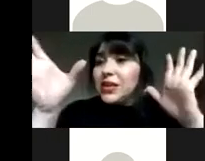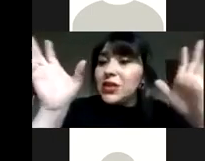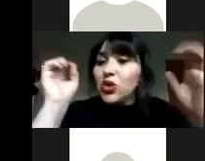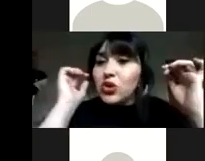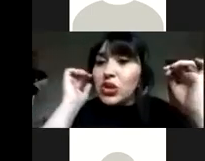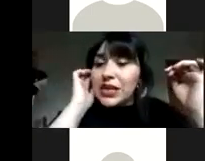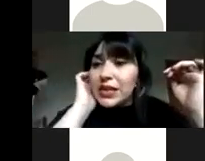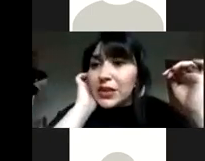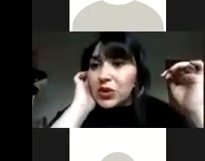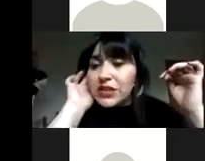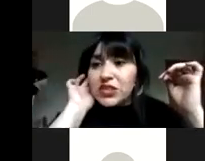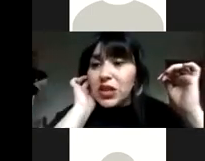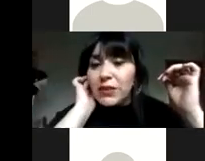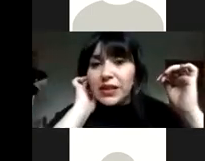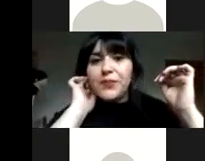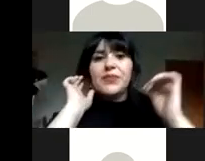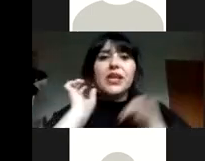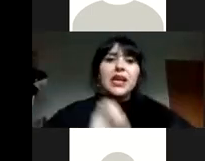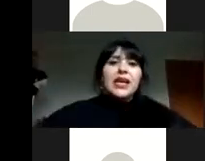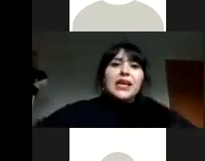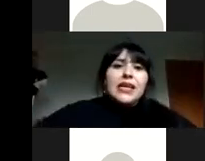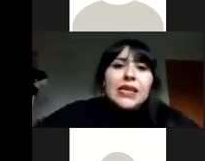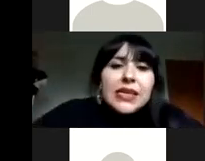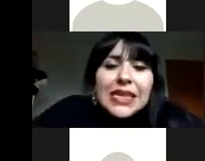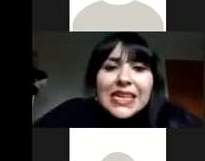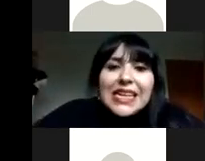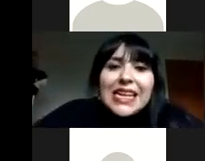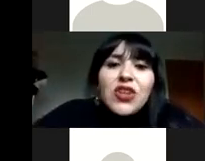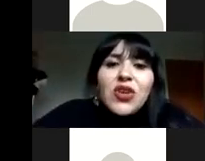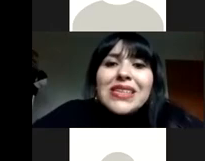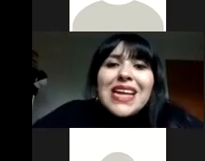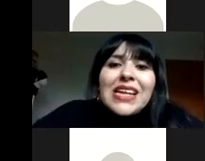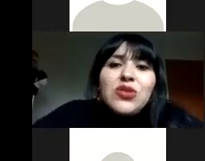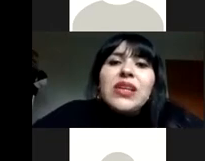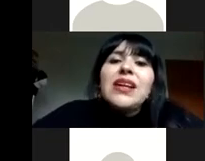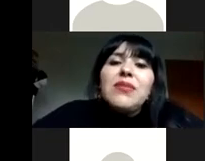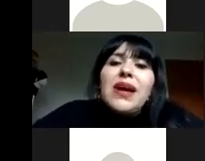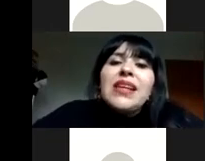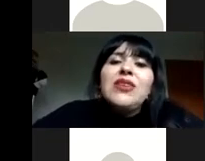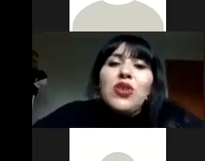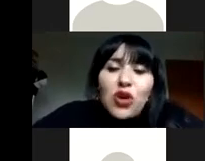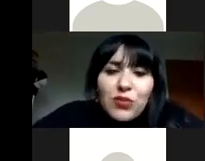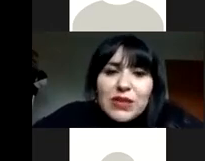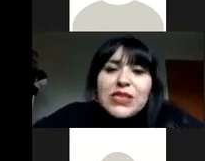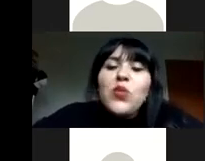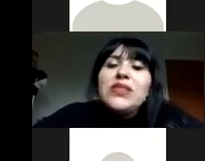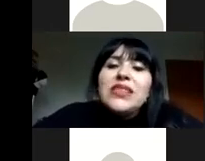ahí con divisiones, Marí. Exacto. Las drogas ayudan a calmar el